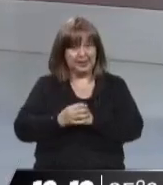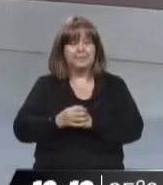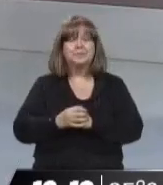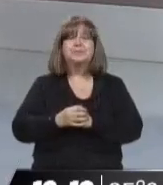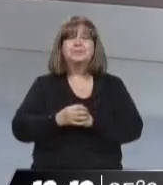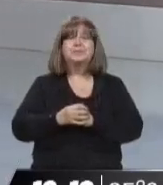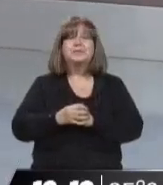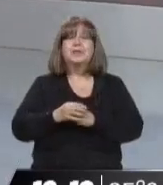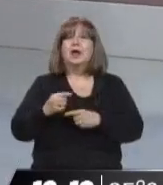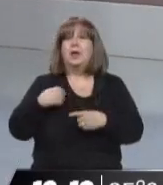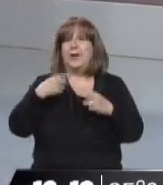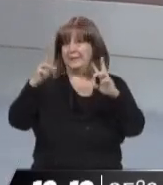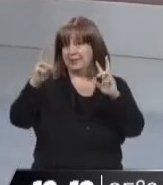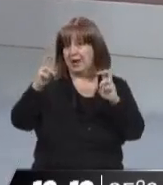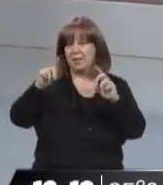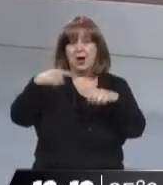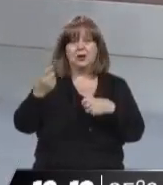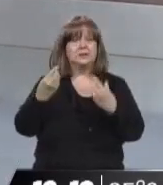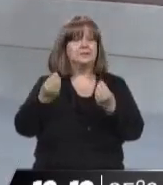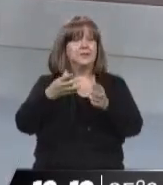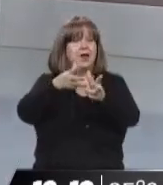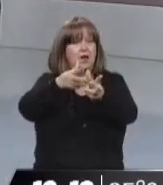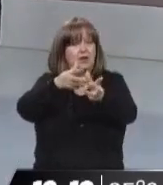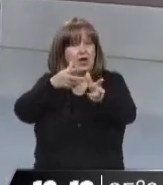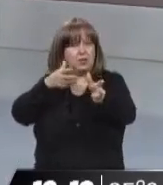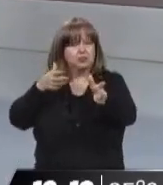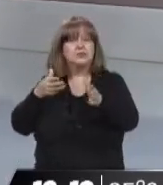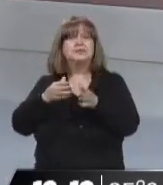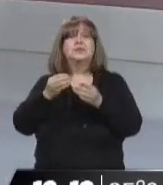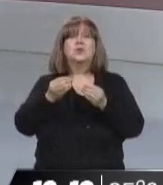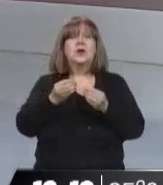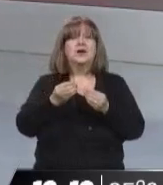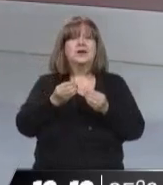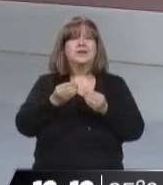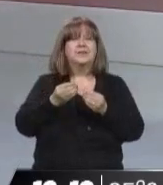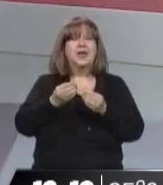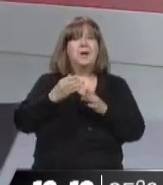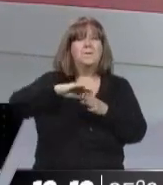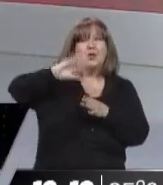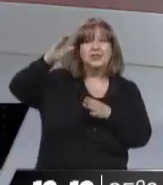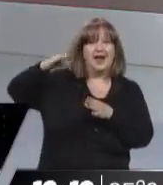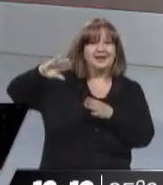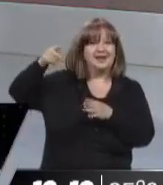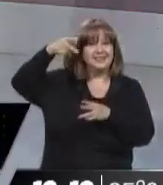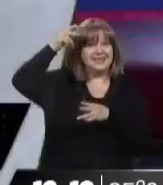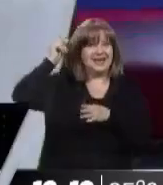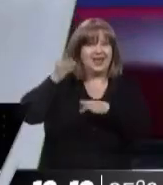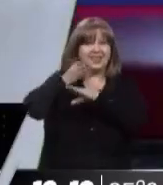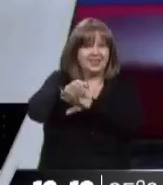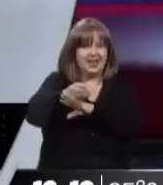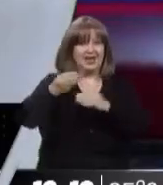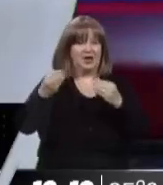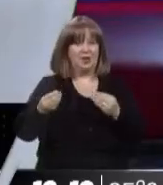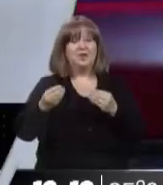Y hablando de filas de vehículos, nos vamos a ir a una de las más famosas históricamente en Mendoza, que es la de alta montaña para cruzar a Chile, Sofía. La verdad es que